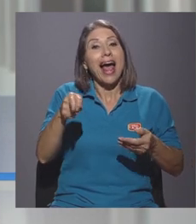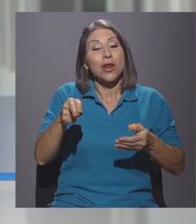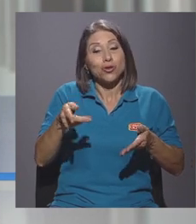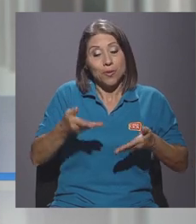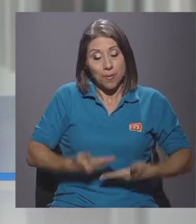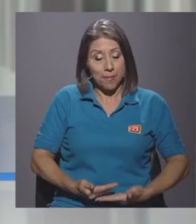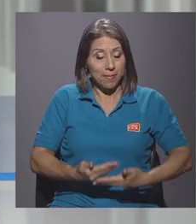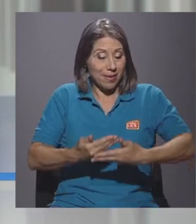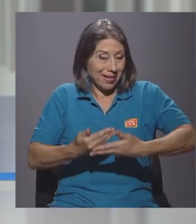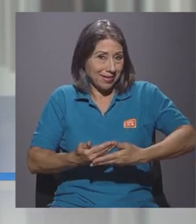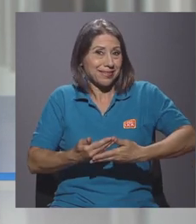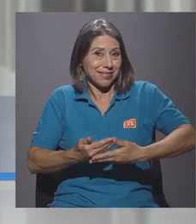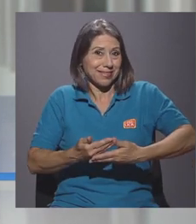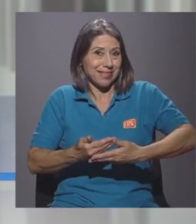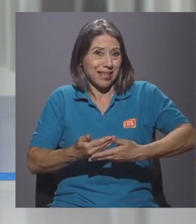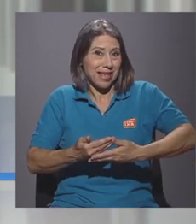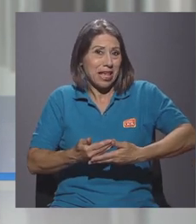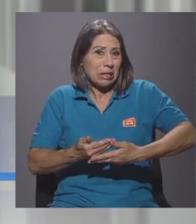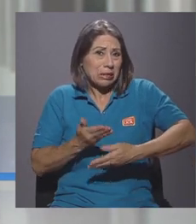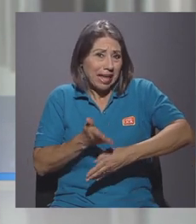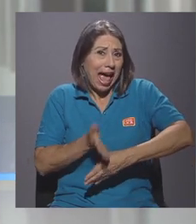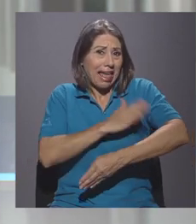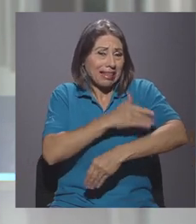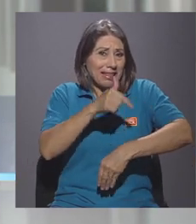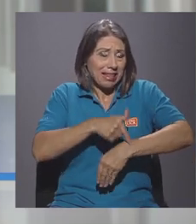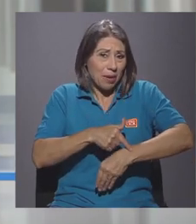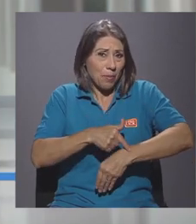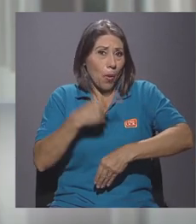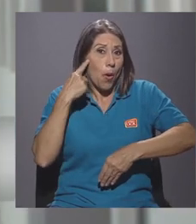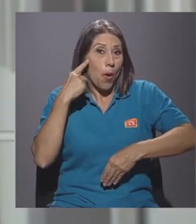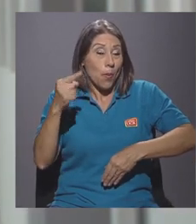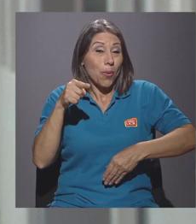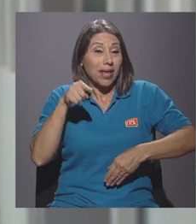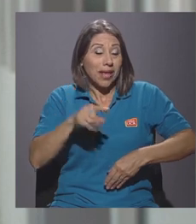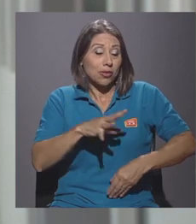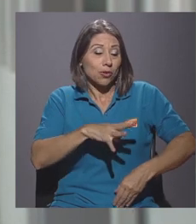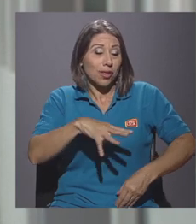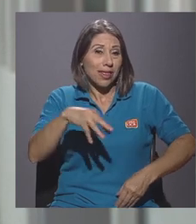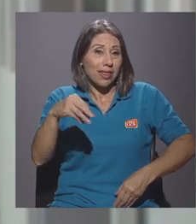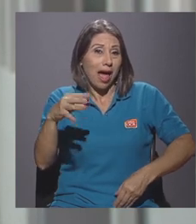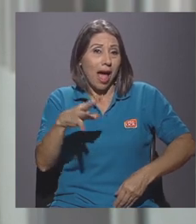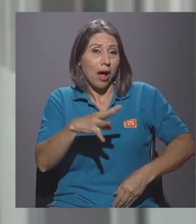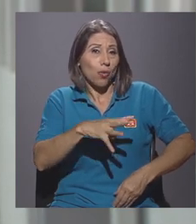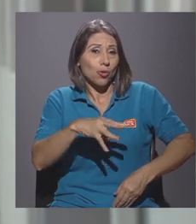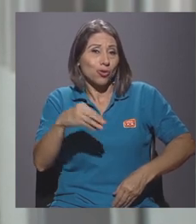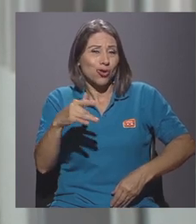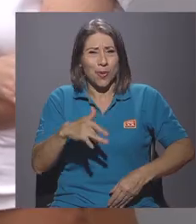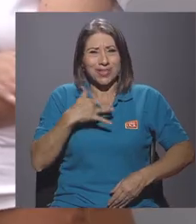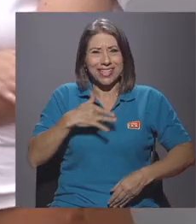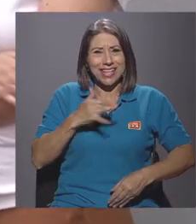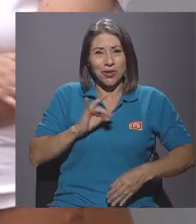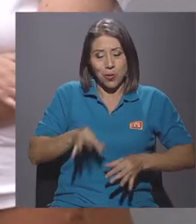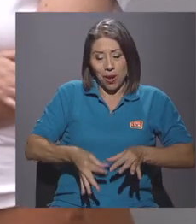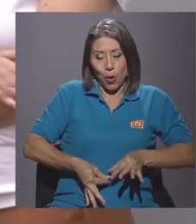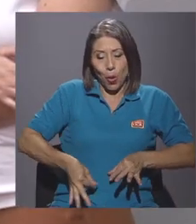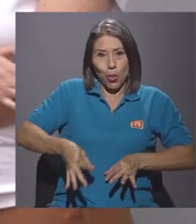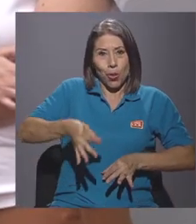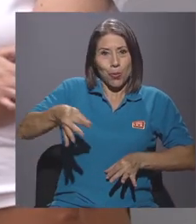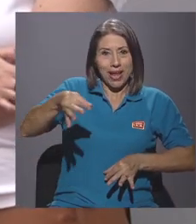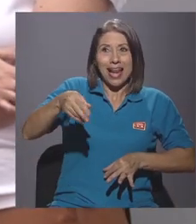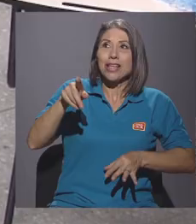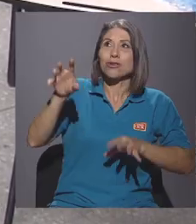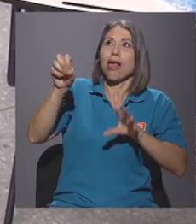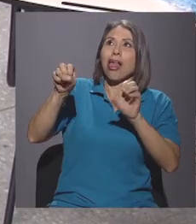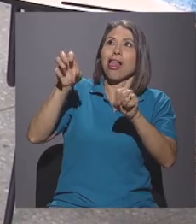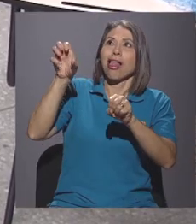es simular hasta cierto punto la sensación del cordón umbilical, así ellos los pueden agarrar y pueden mantenerse tranquilos. El